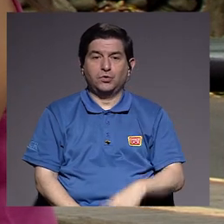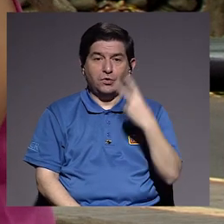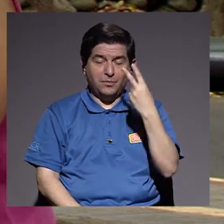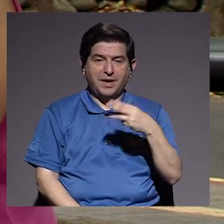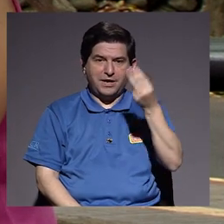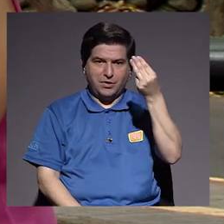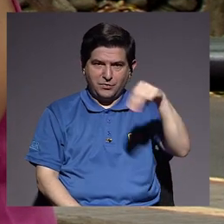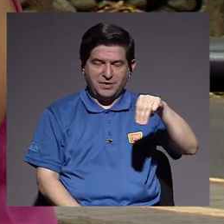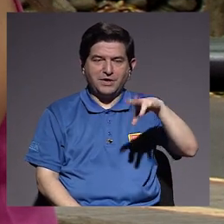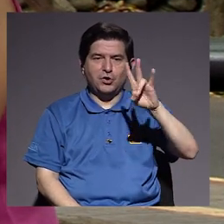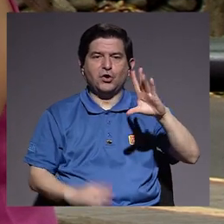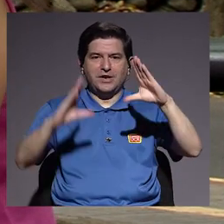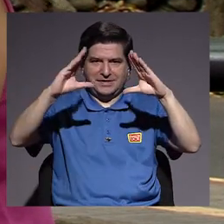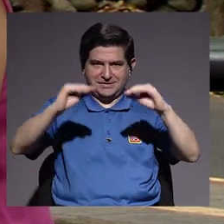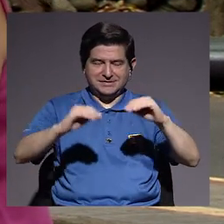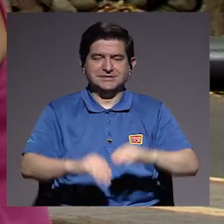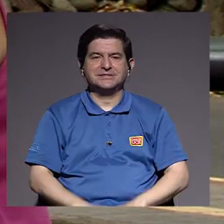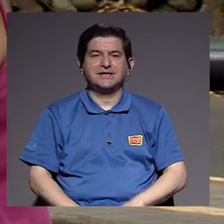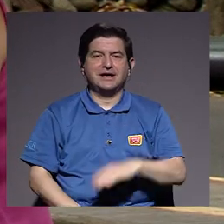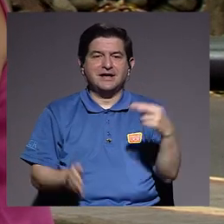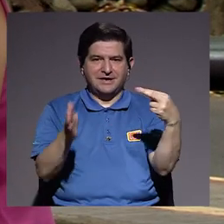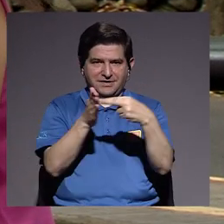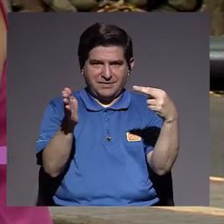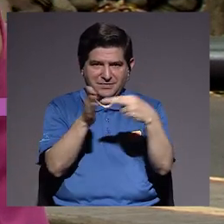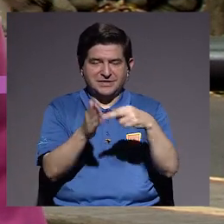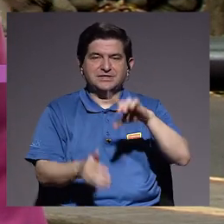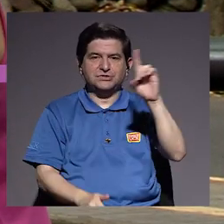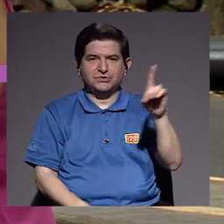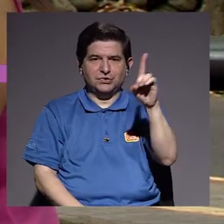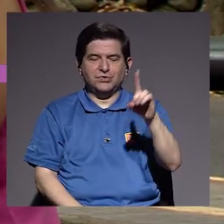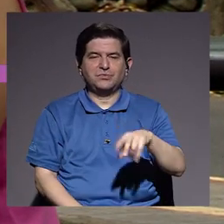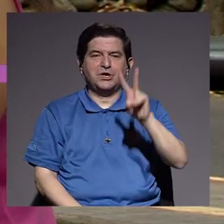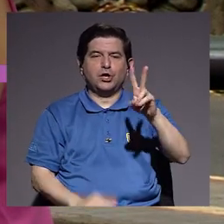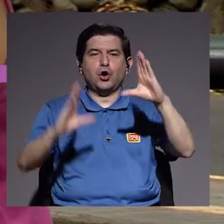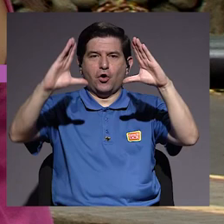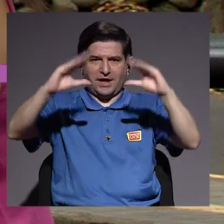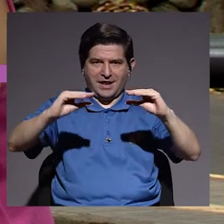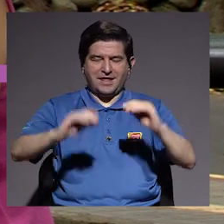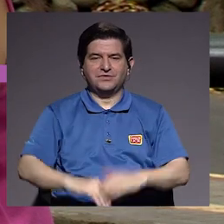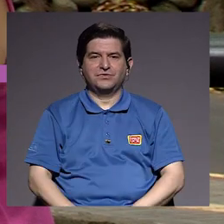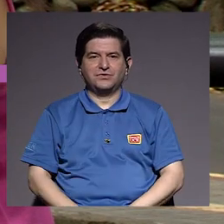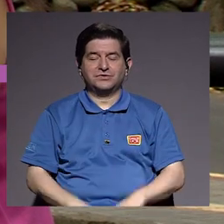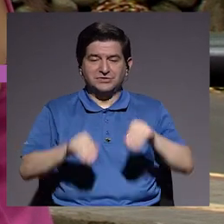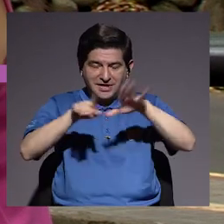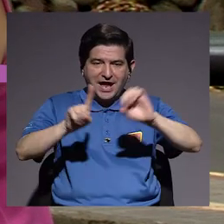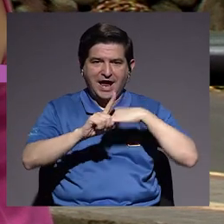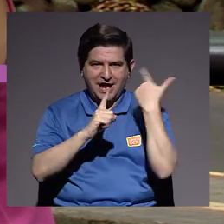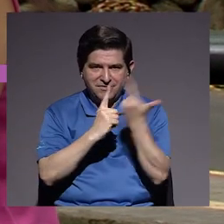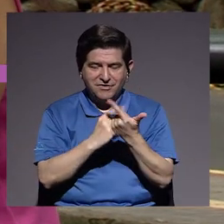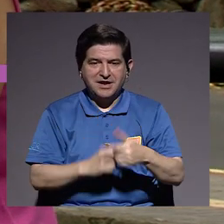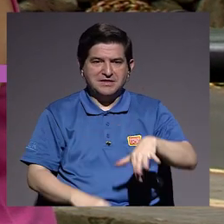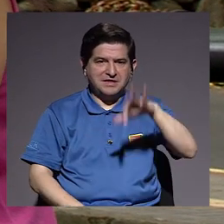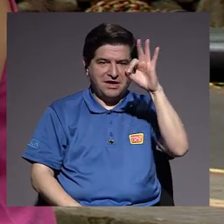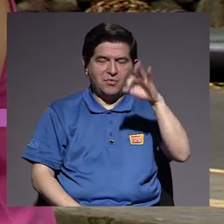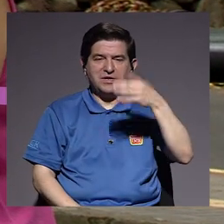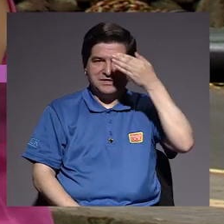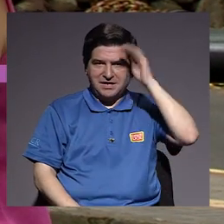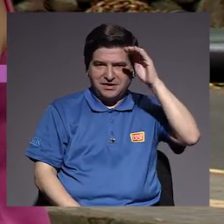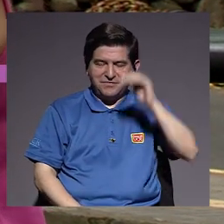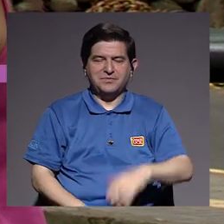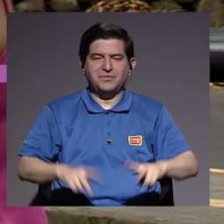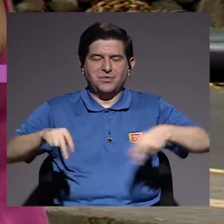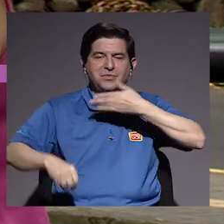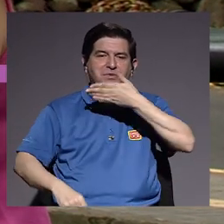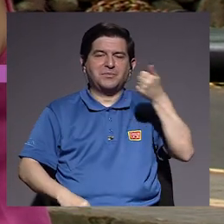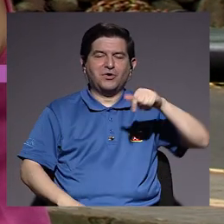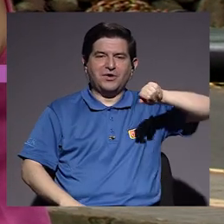y nuestra repetición los domingos a las 2 de la tarde. Que nos sigan en redes sociales, nos pueden encontrar en Facebook como Vivir Mejor Canal UCR y